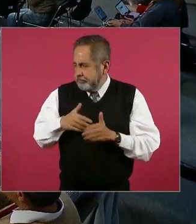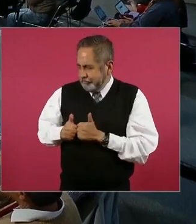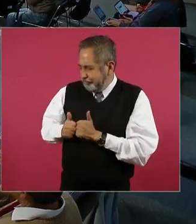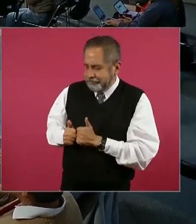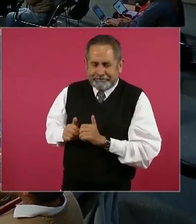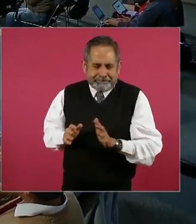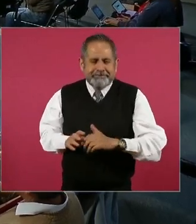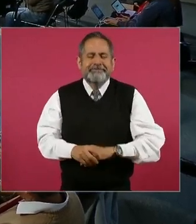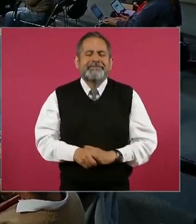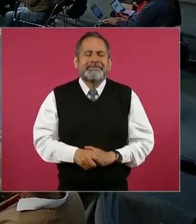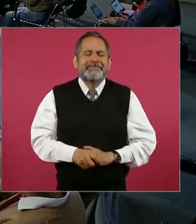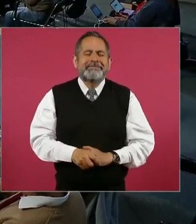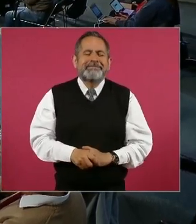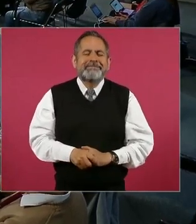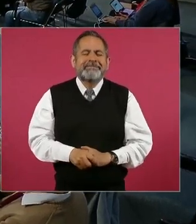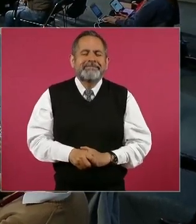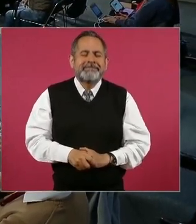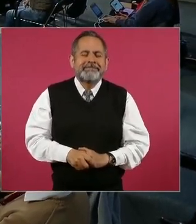quedé